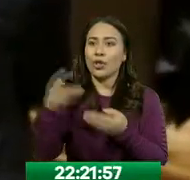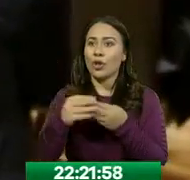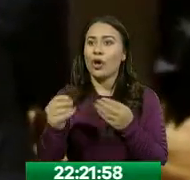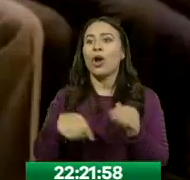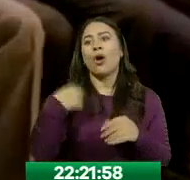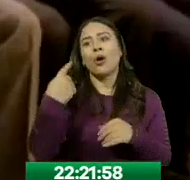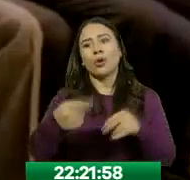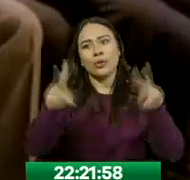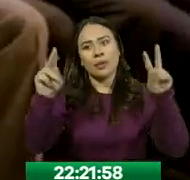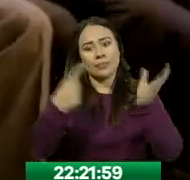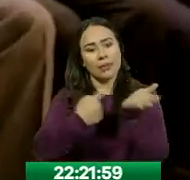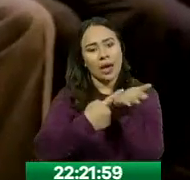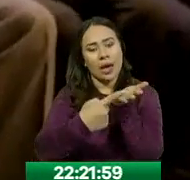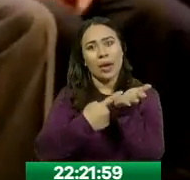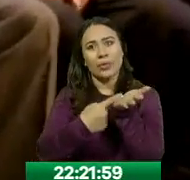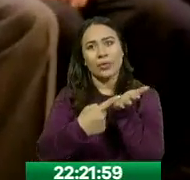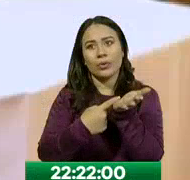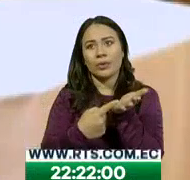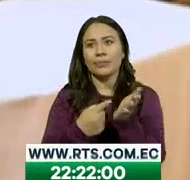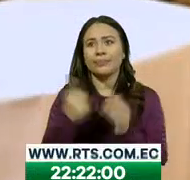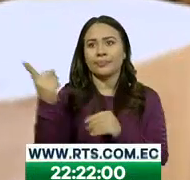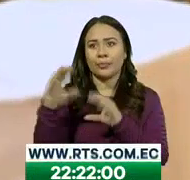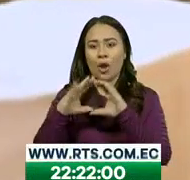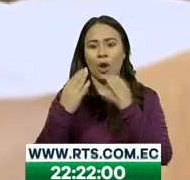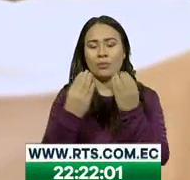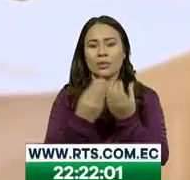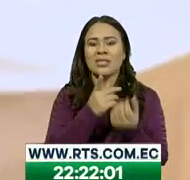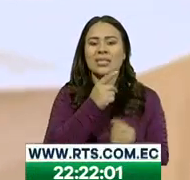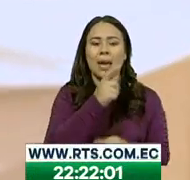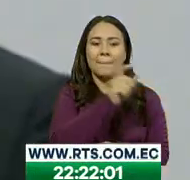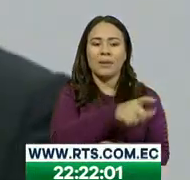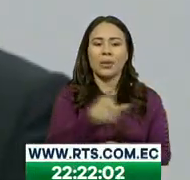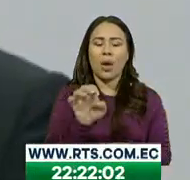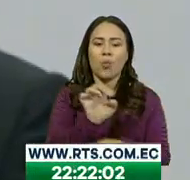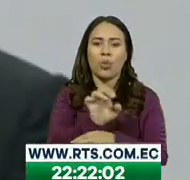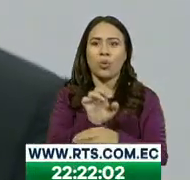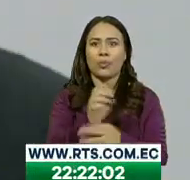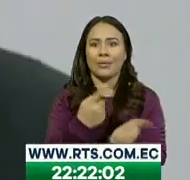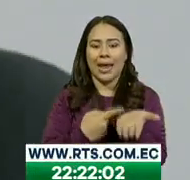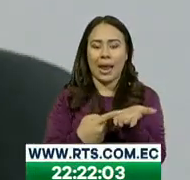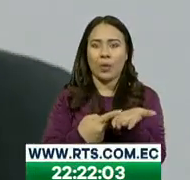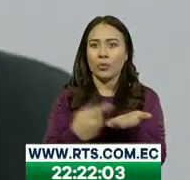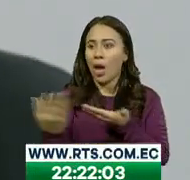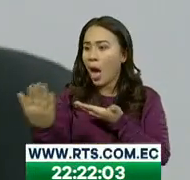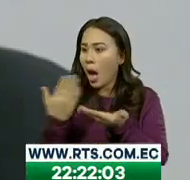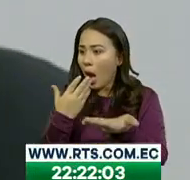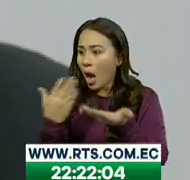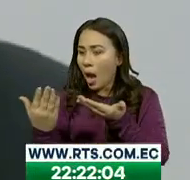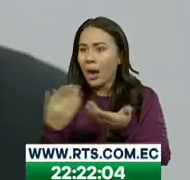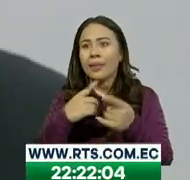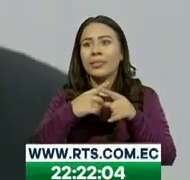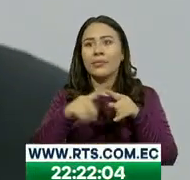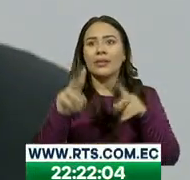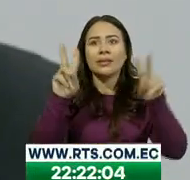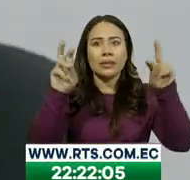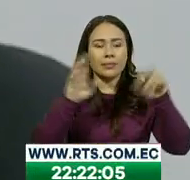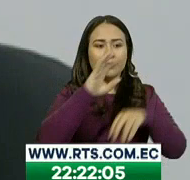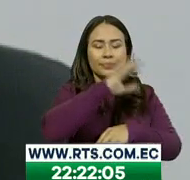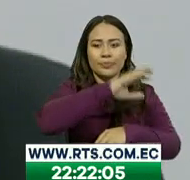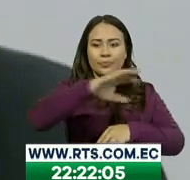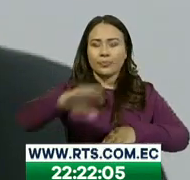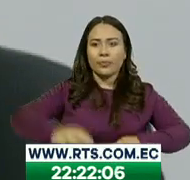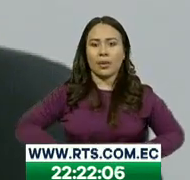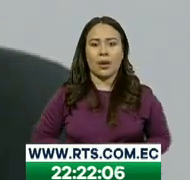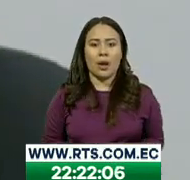agenda fue la reunión que mantuvo la comitiva con empresarios ecuatorianos. Las reuniones que hemos tenido en los distintos sectores